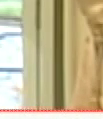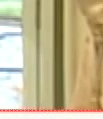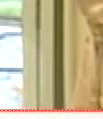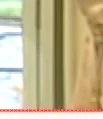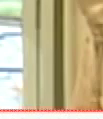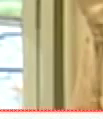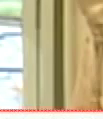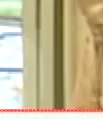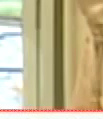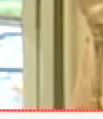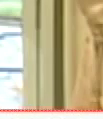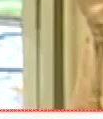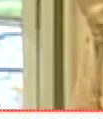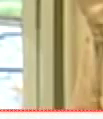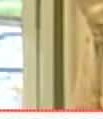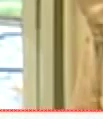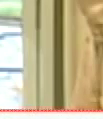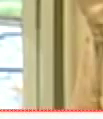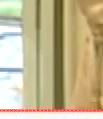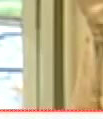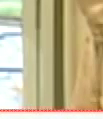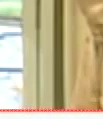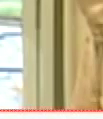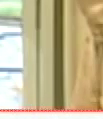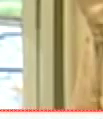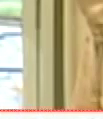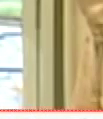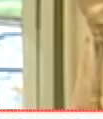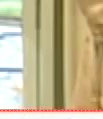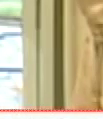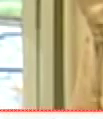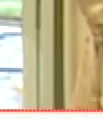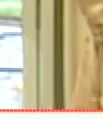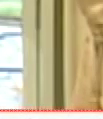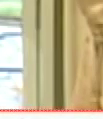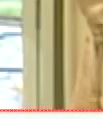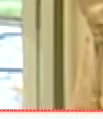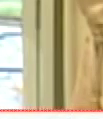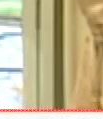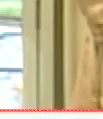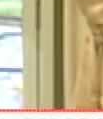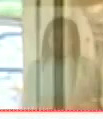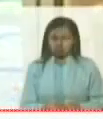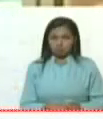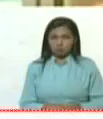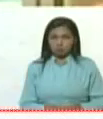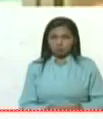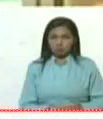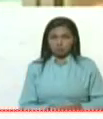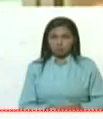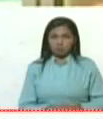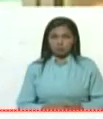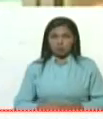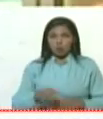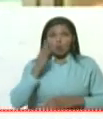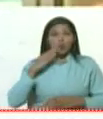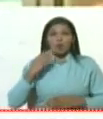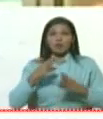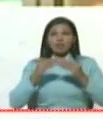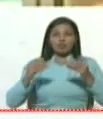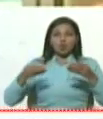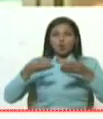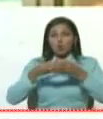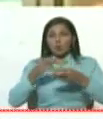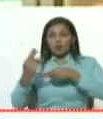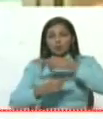nuestro alcalde de Barcelona, Luis José Marcano, periodista también, líder popular, joven, de las jóvenes